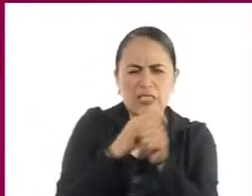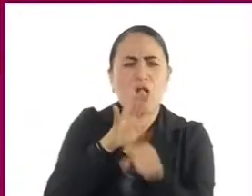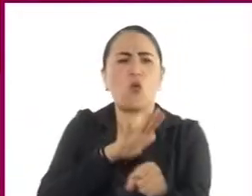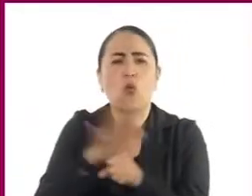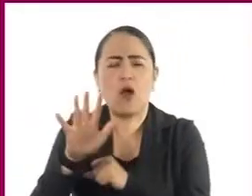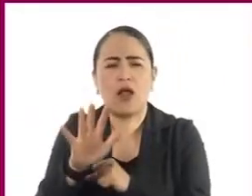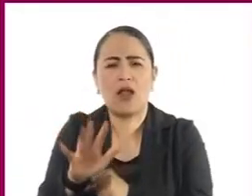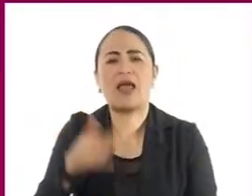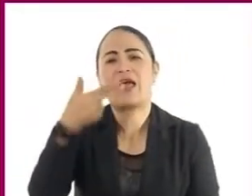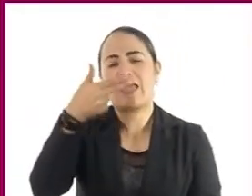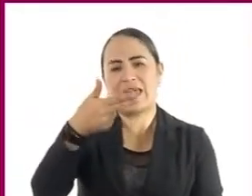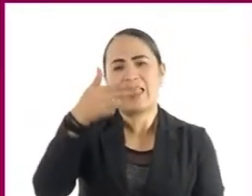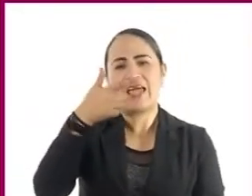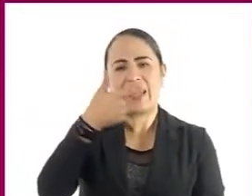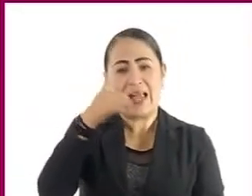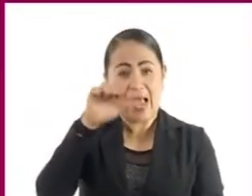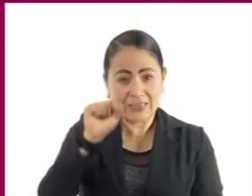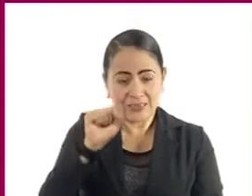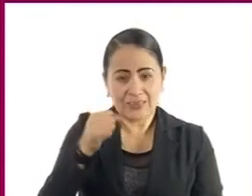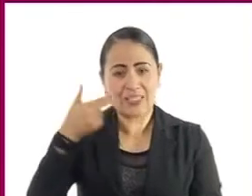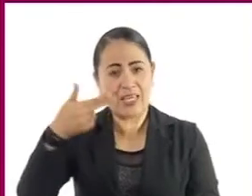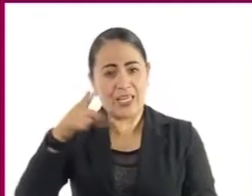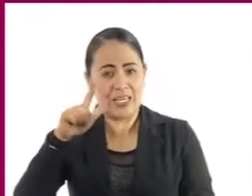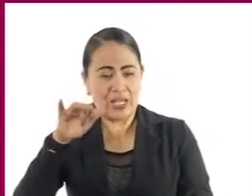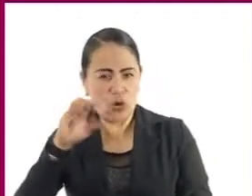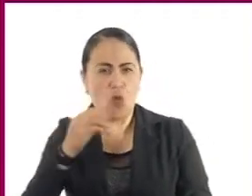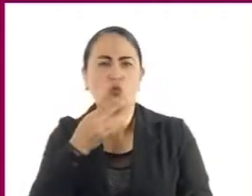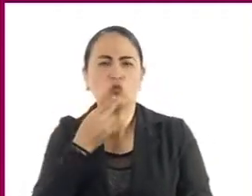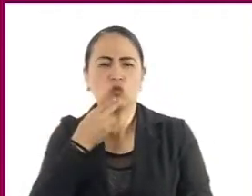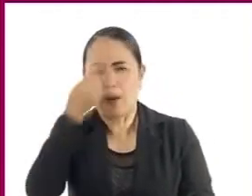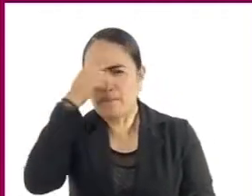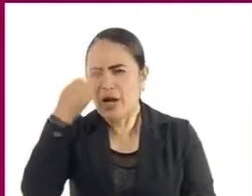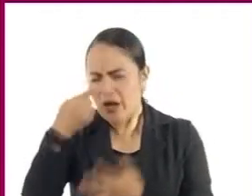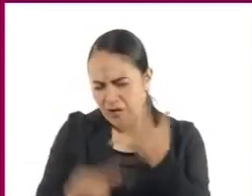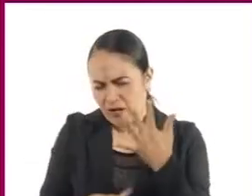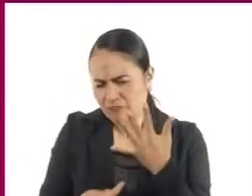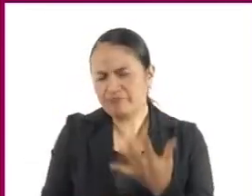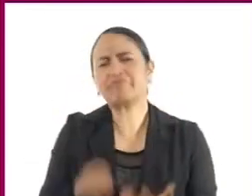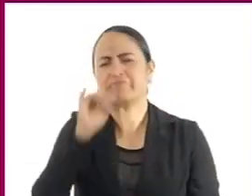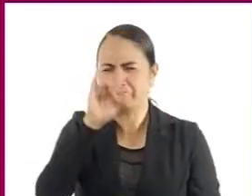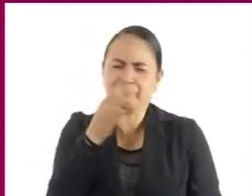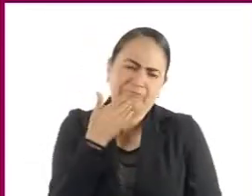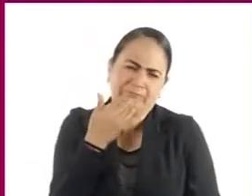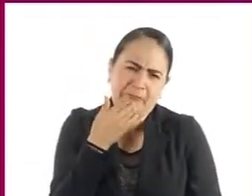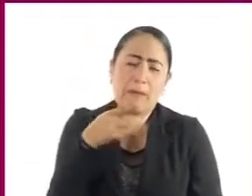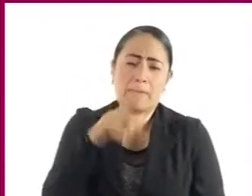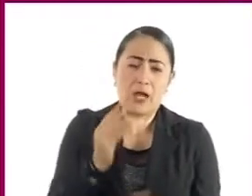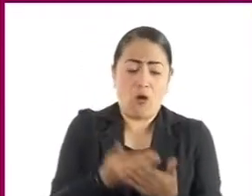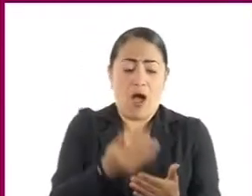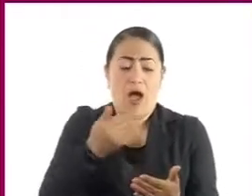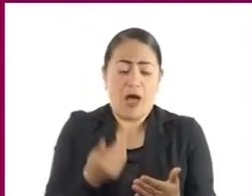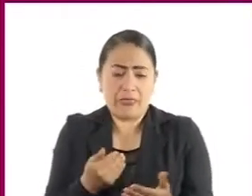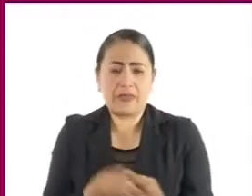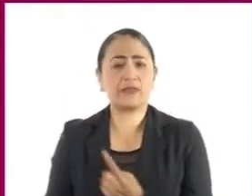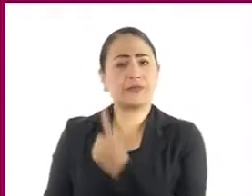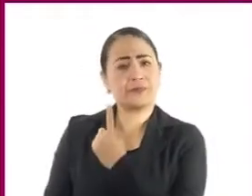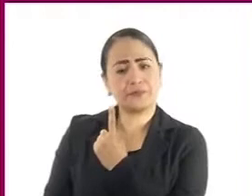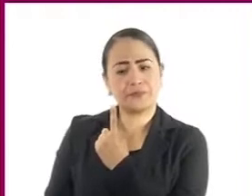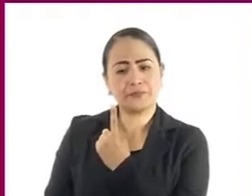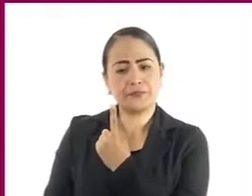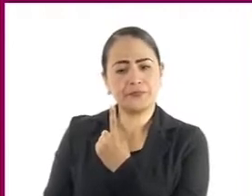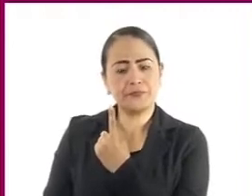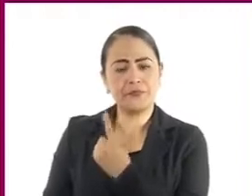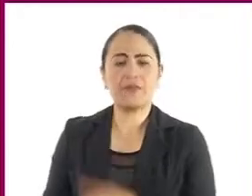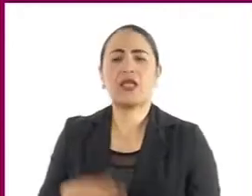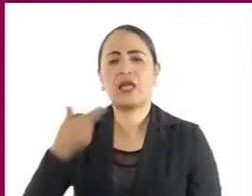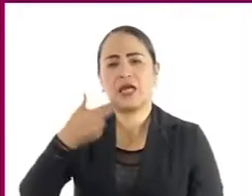del gas helio. Suena bien, sin embargo, para descubrirlo debemos preguntarnos ¿qué es el helio y